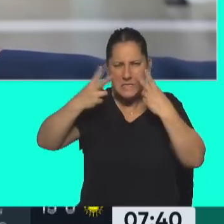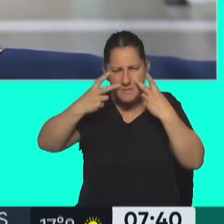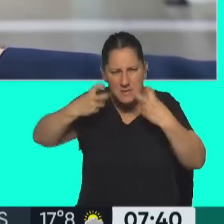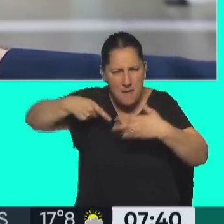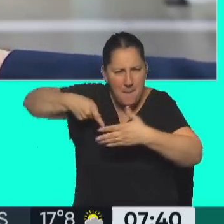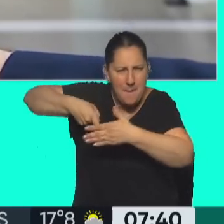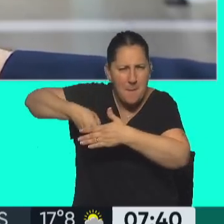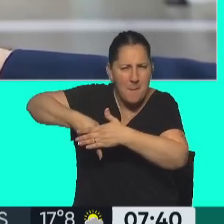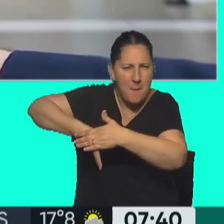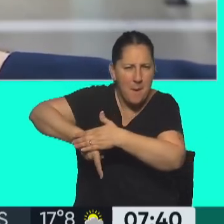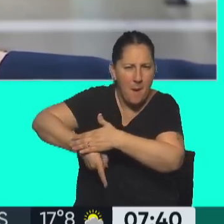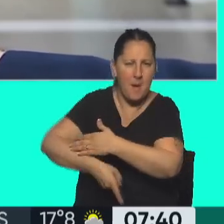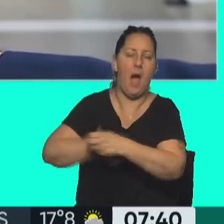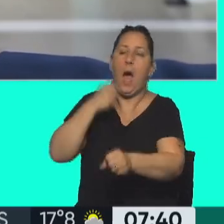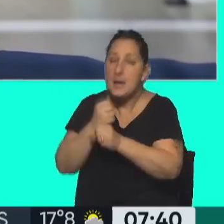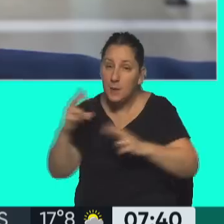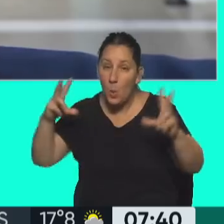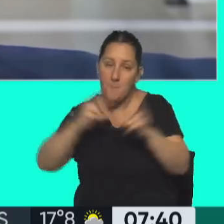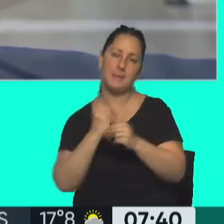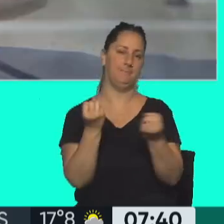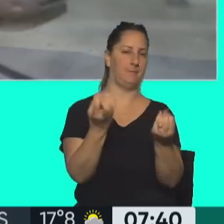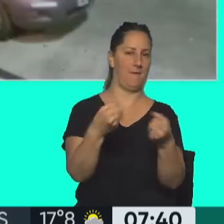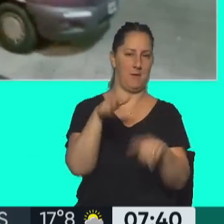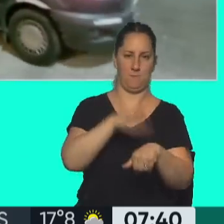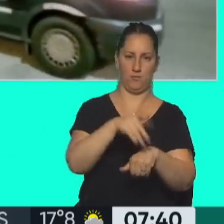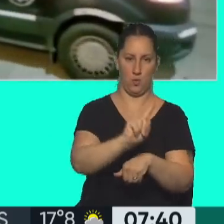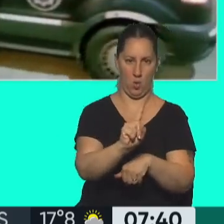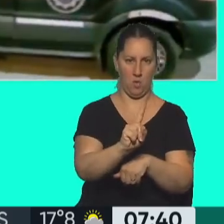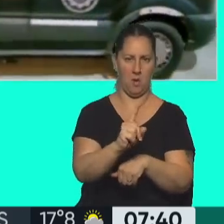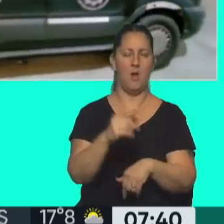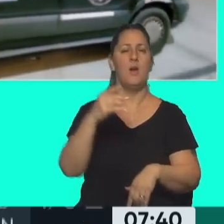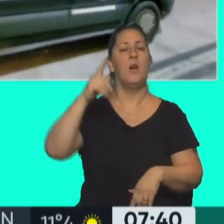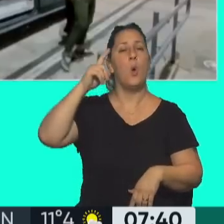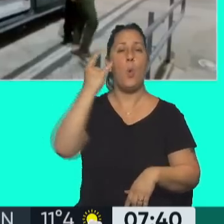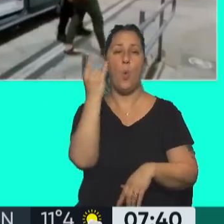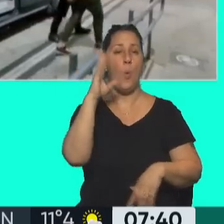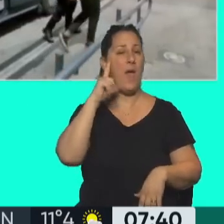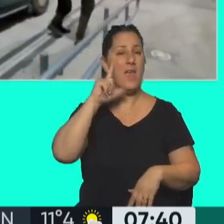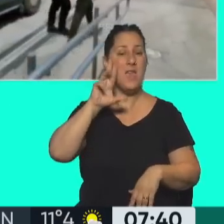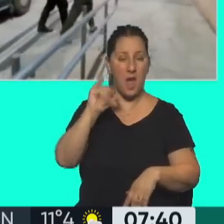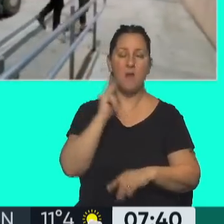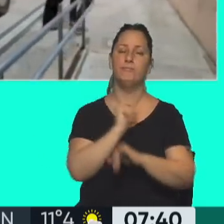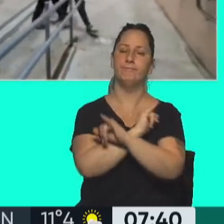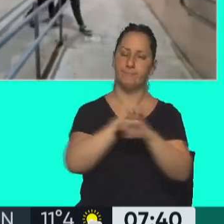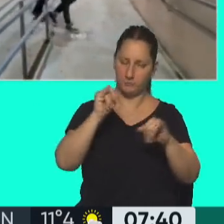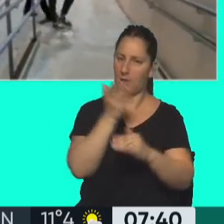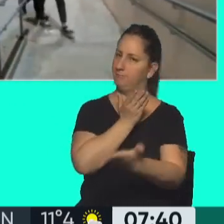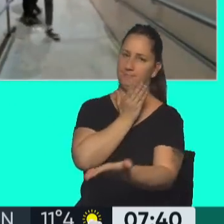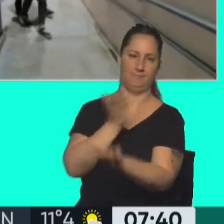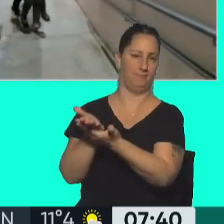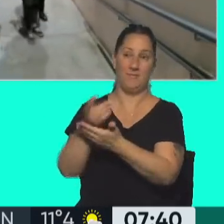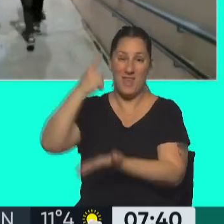de la investigación. Por eso es que el abogado José Manuel Ubeira anunció que va a apelar